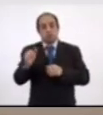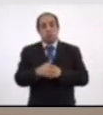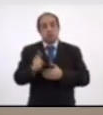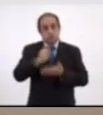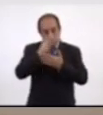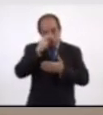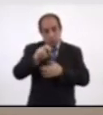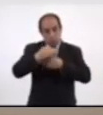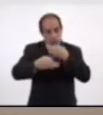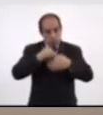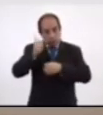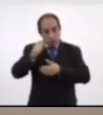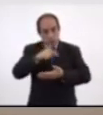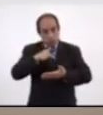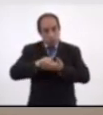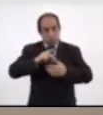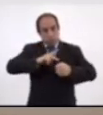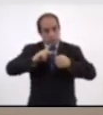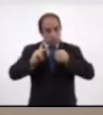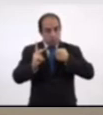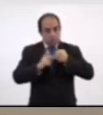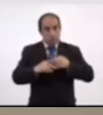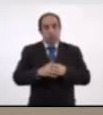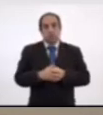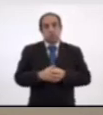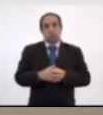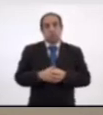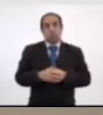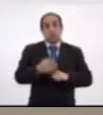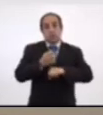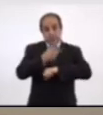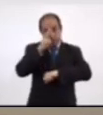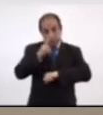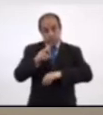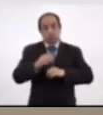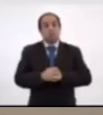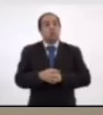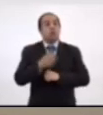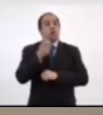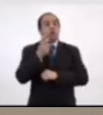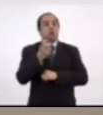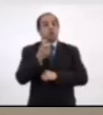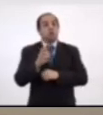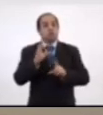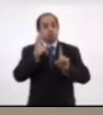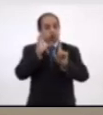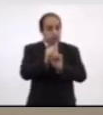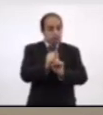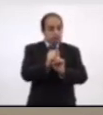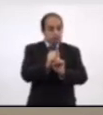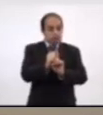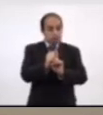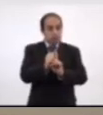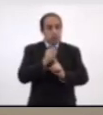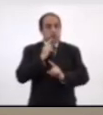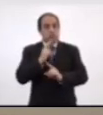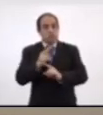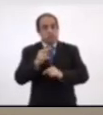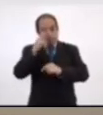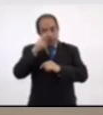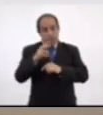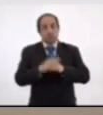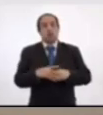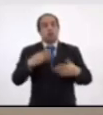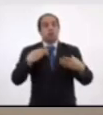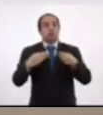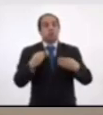de todas otras partes del país, sobre todo de la zona metropolitana. Es uno de los logros de la respuesta mexicana a la